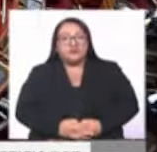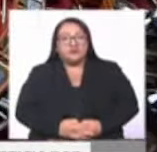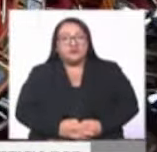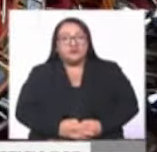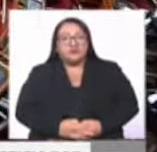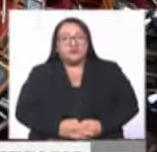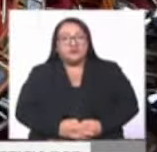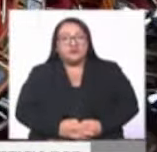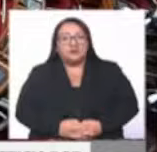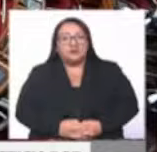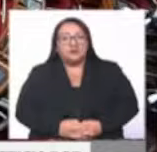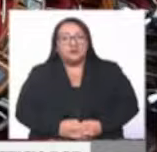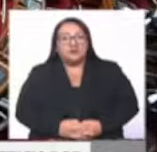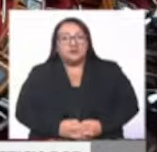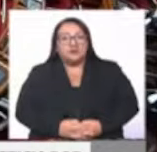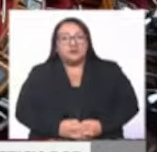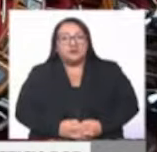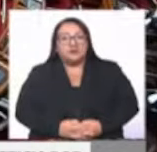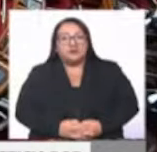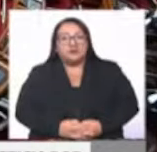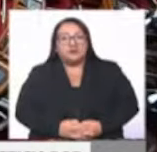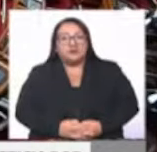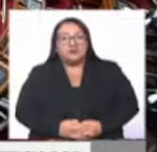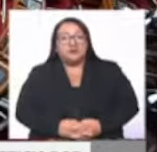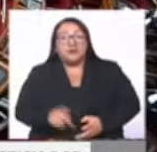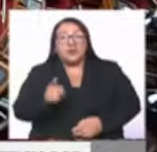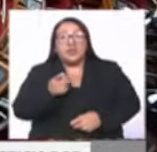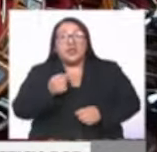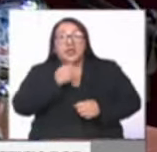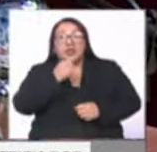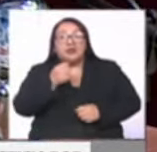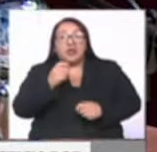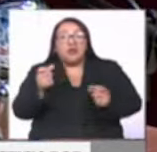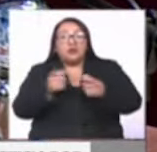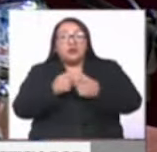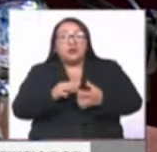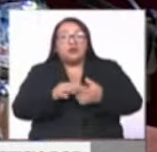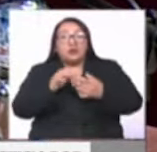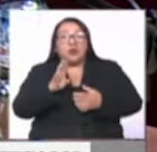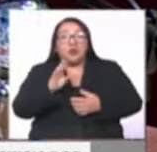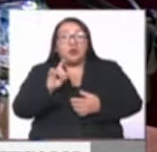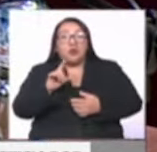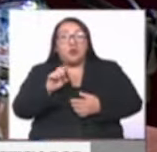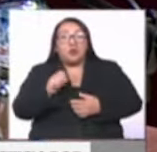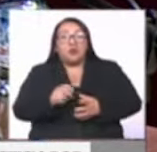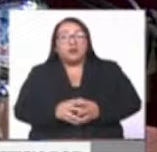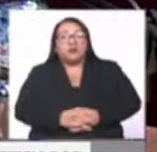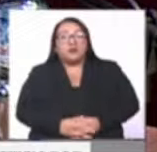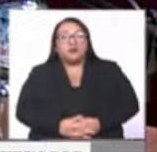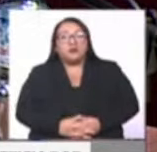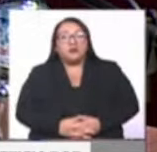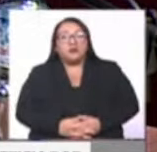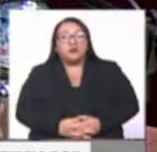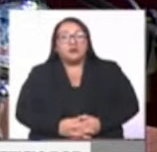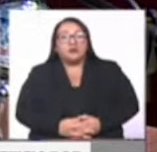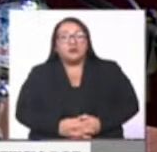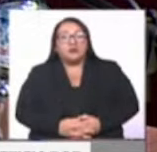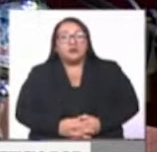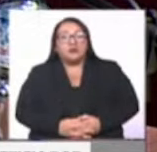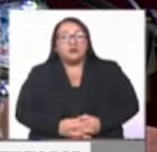autorizado Buenas tardes es la entrevista del integrante la comisión especial la la comisión